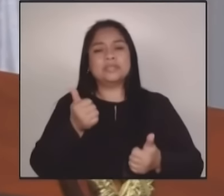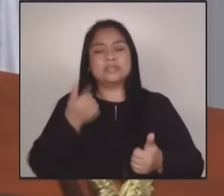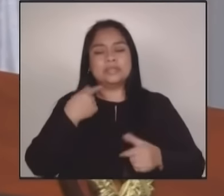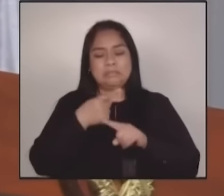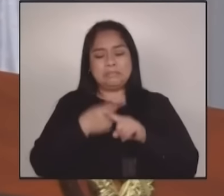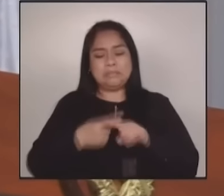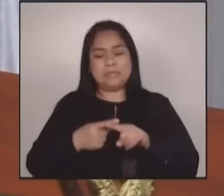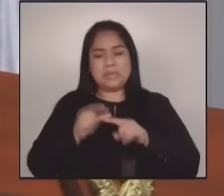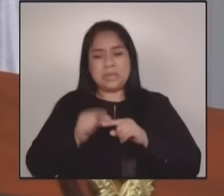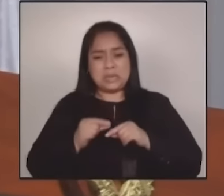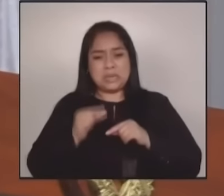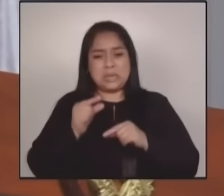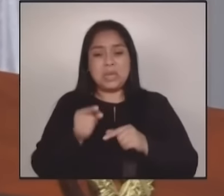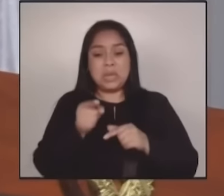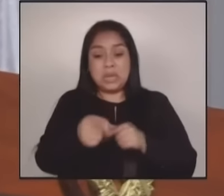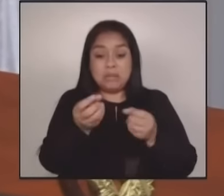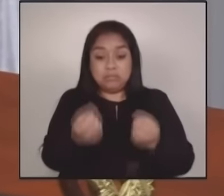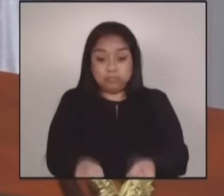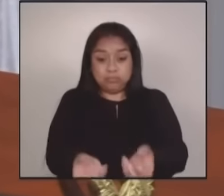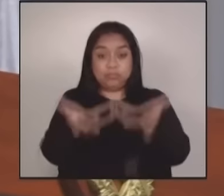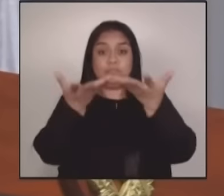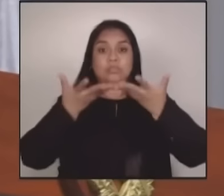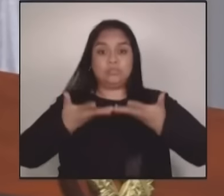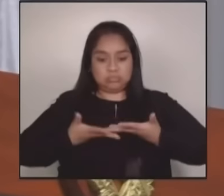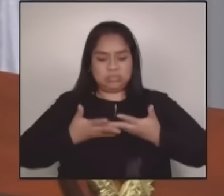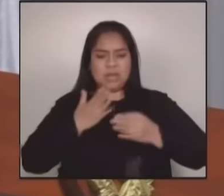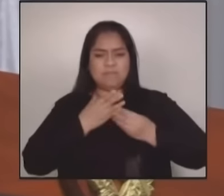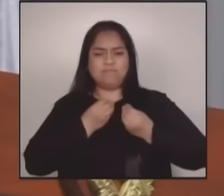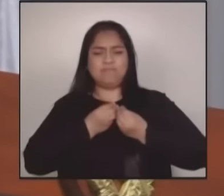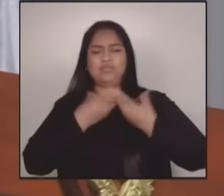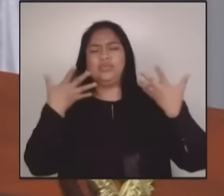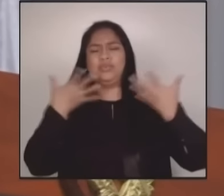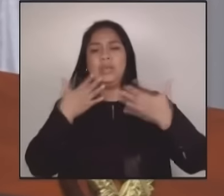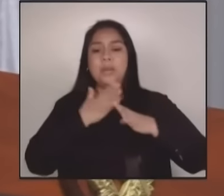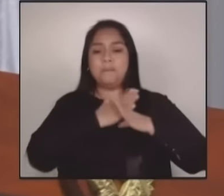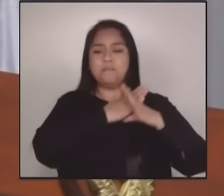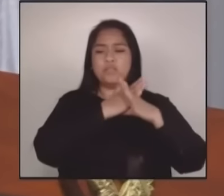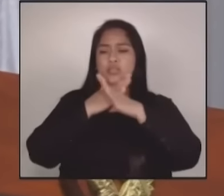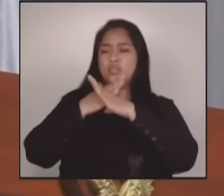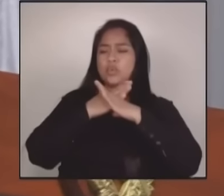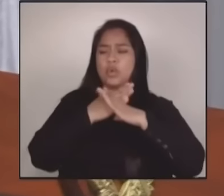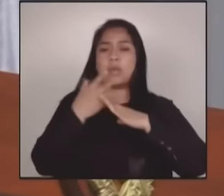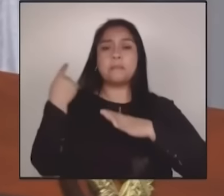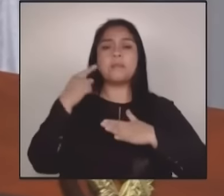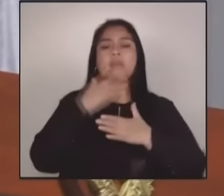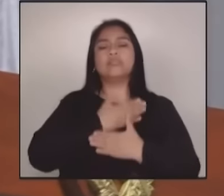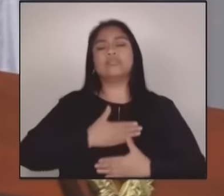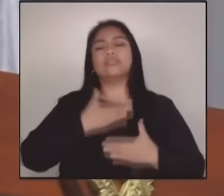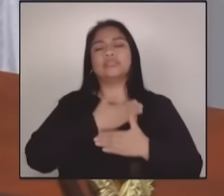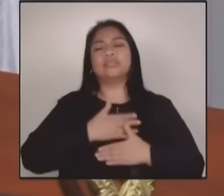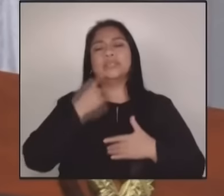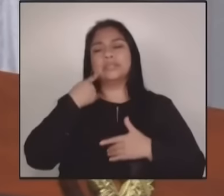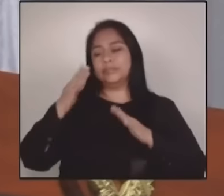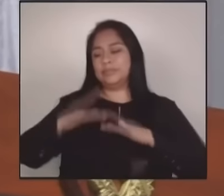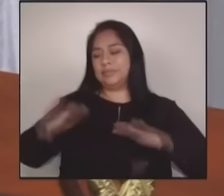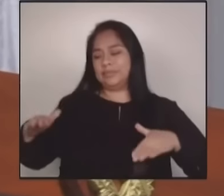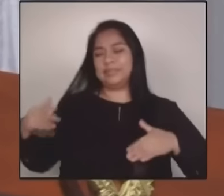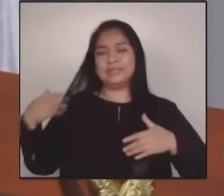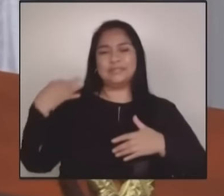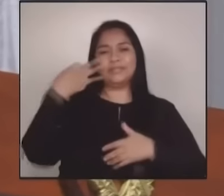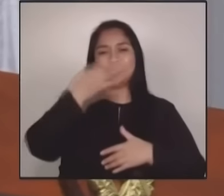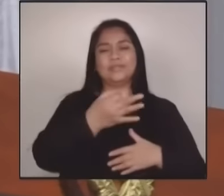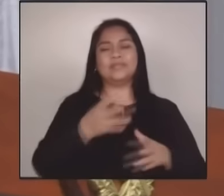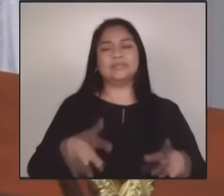lo mucho que nos ha brindado y protegerla para el disfrute de las generaciones venideras.